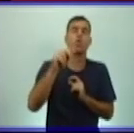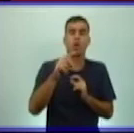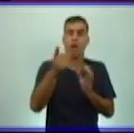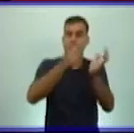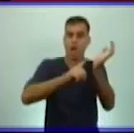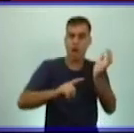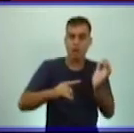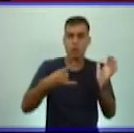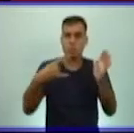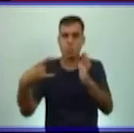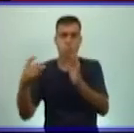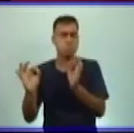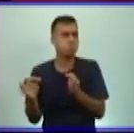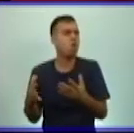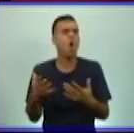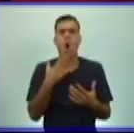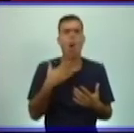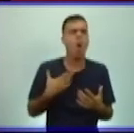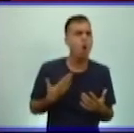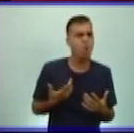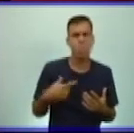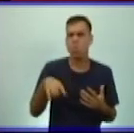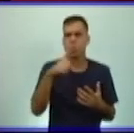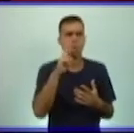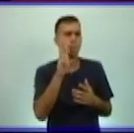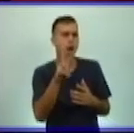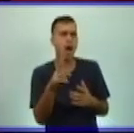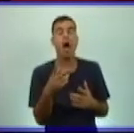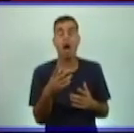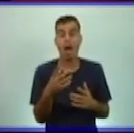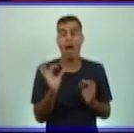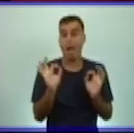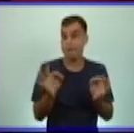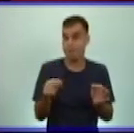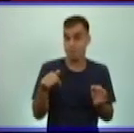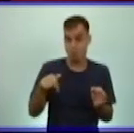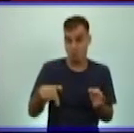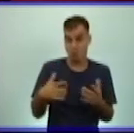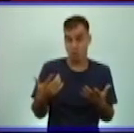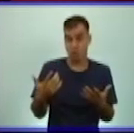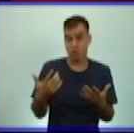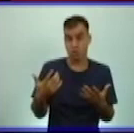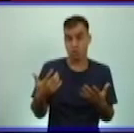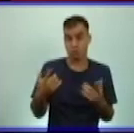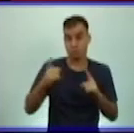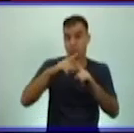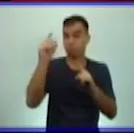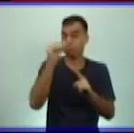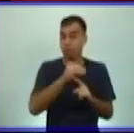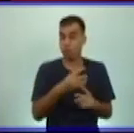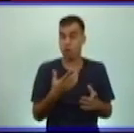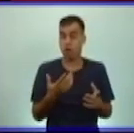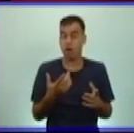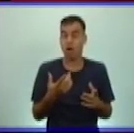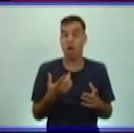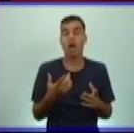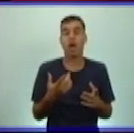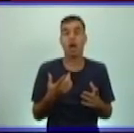ejemplo, esta generación que hoy nos acompaña, que son